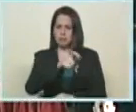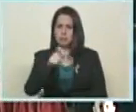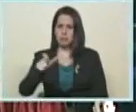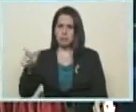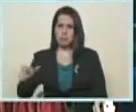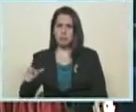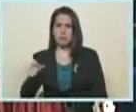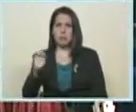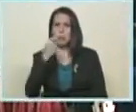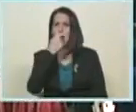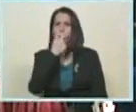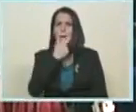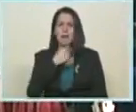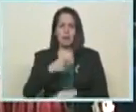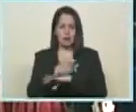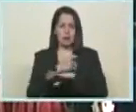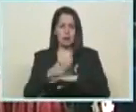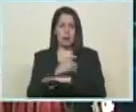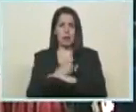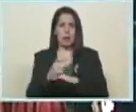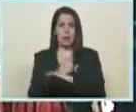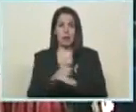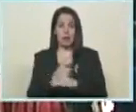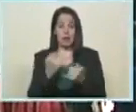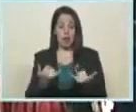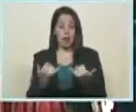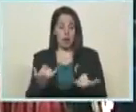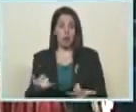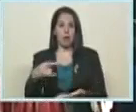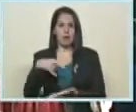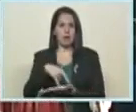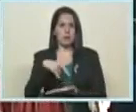Rafael Lacaba, gobernador en funciones,